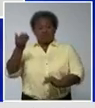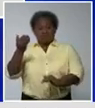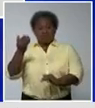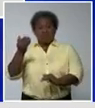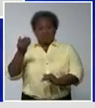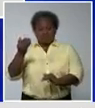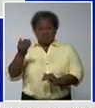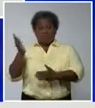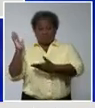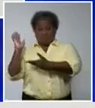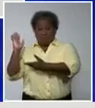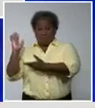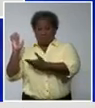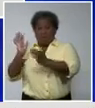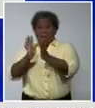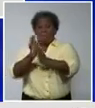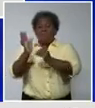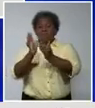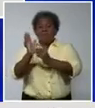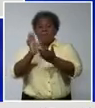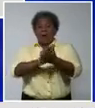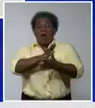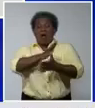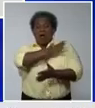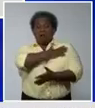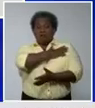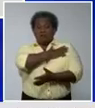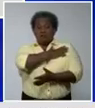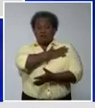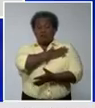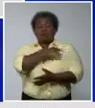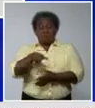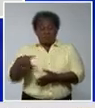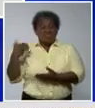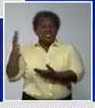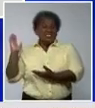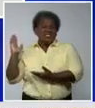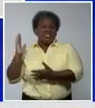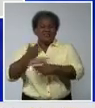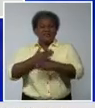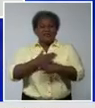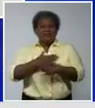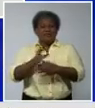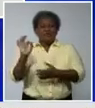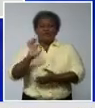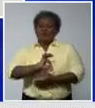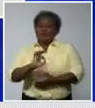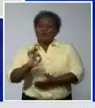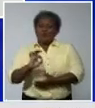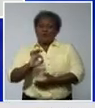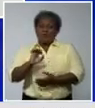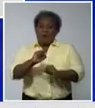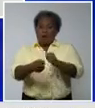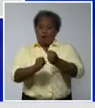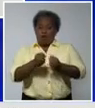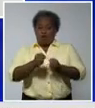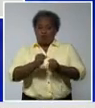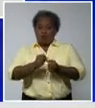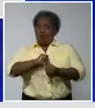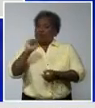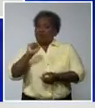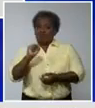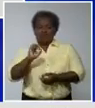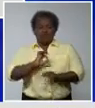que tenemos en el mes de marzo, que evidencia que todavía no se ha logrado un control de la